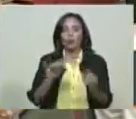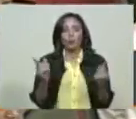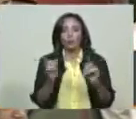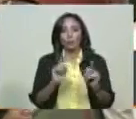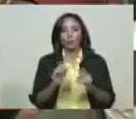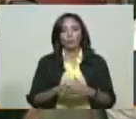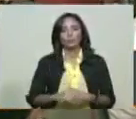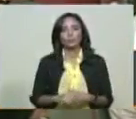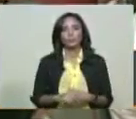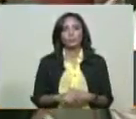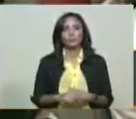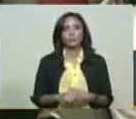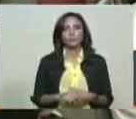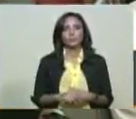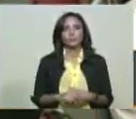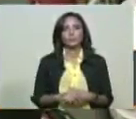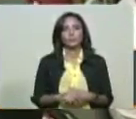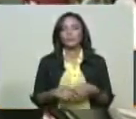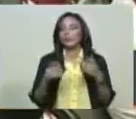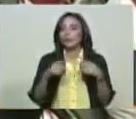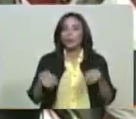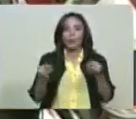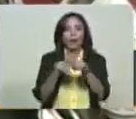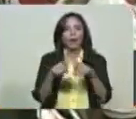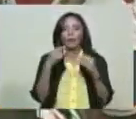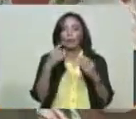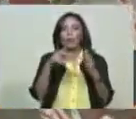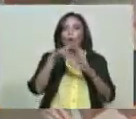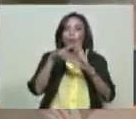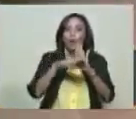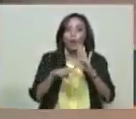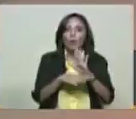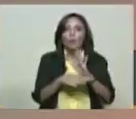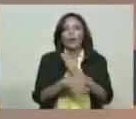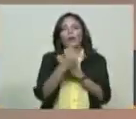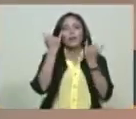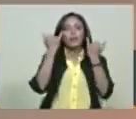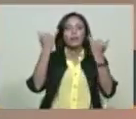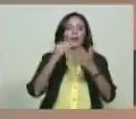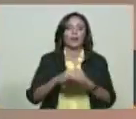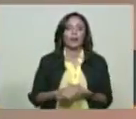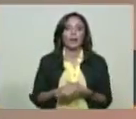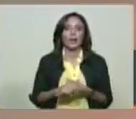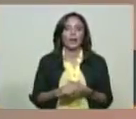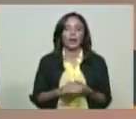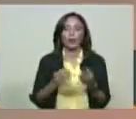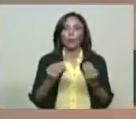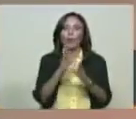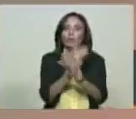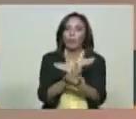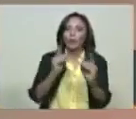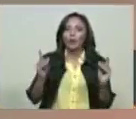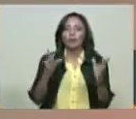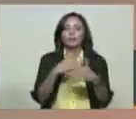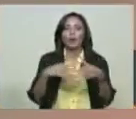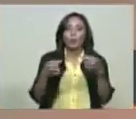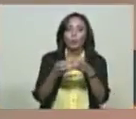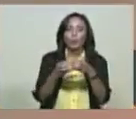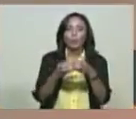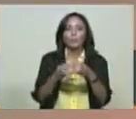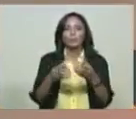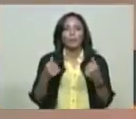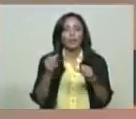igualmente nos dicen los principios basados en el principio del centralismo democrático y la dirección colectiva